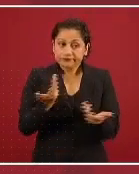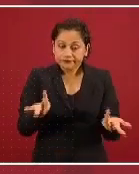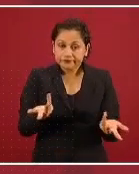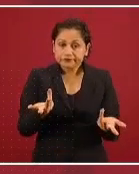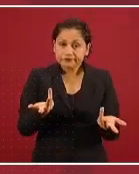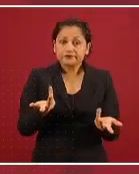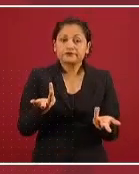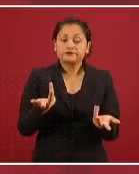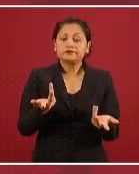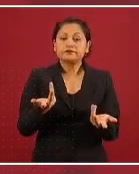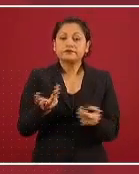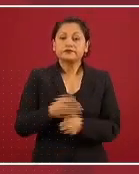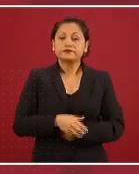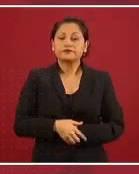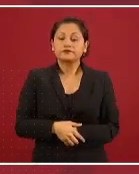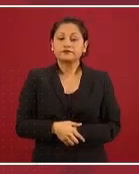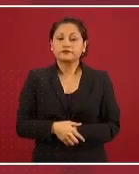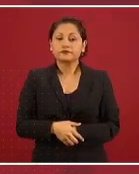no